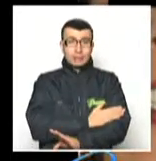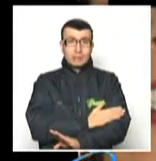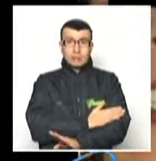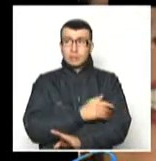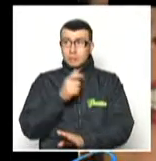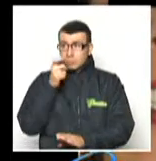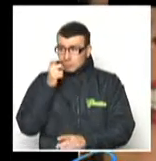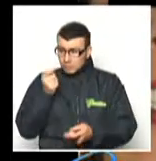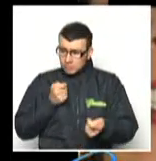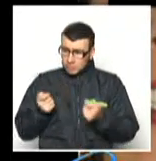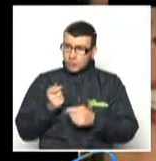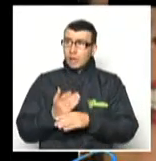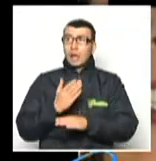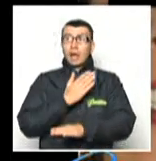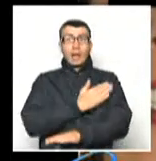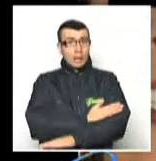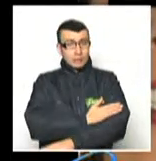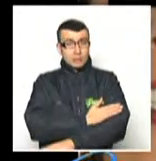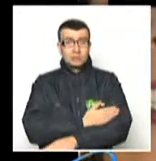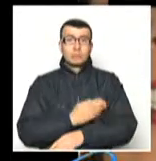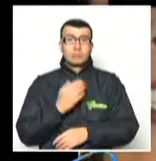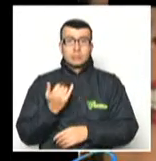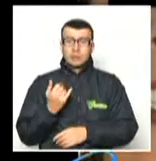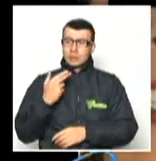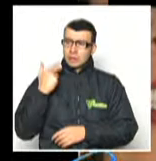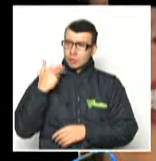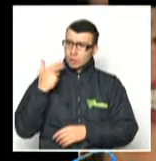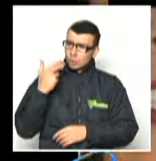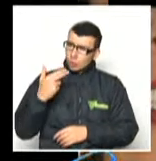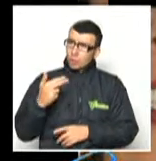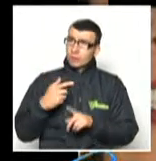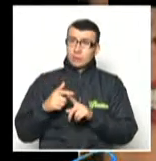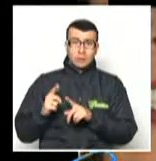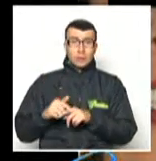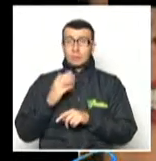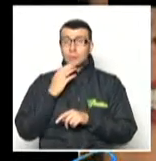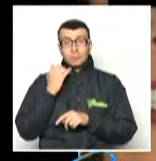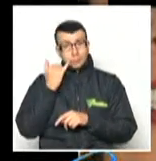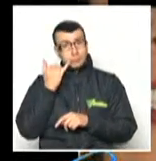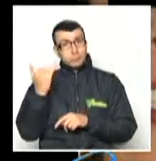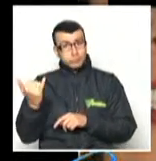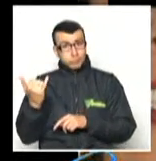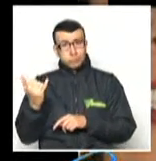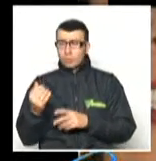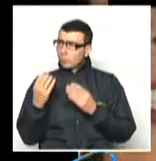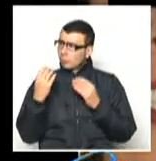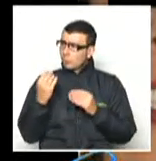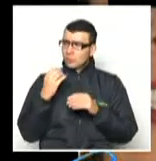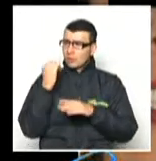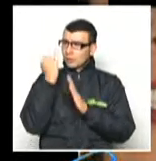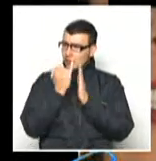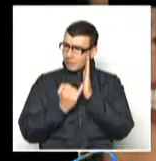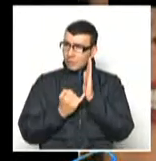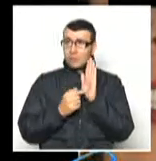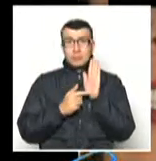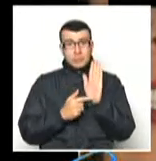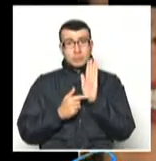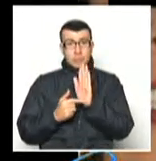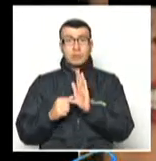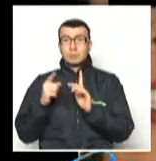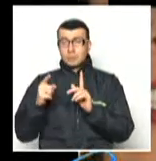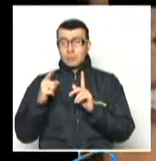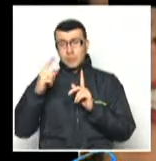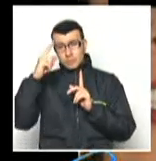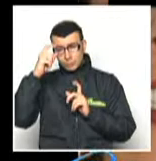esto historias clínicas, métodos diagnósticos. Ahí veo que usted trae una serie de imágenes radiológicas,